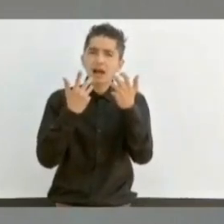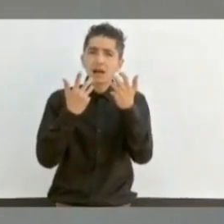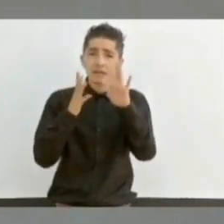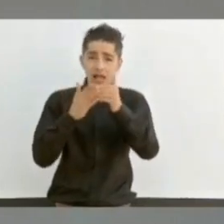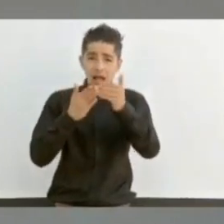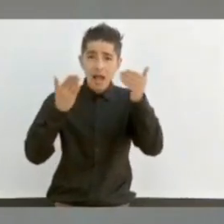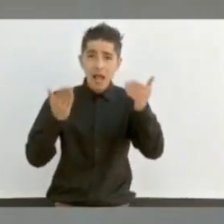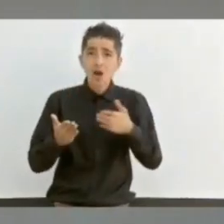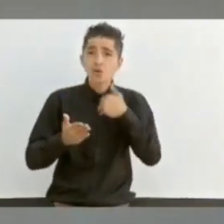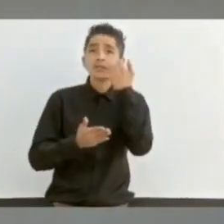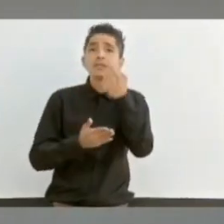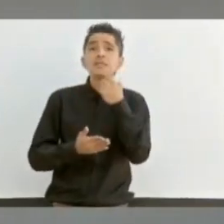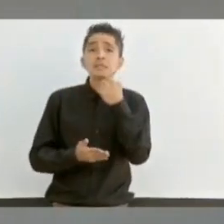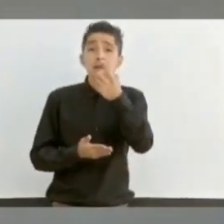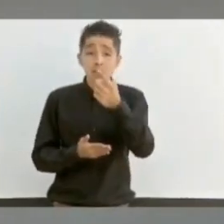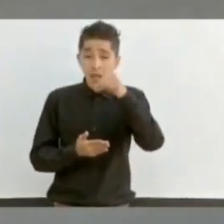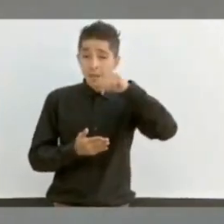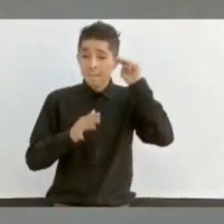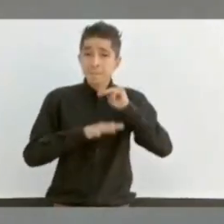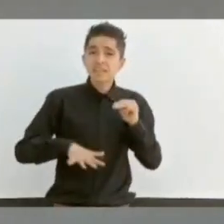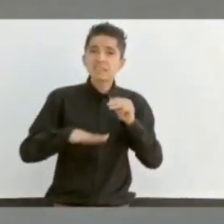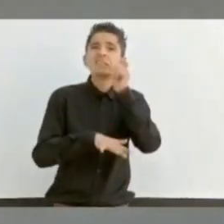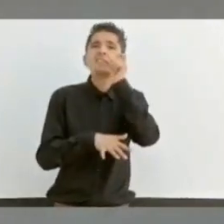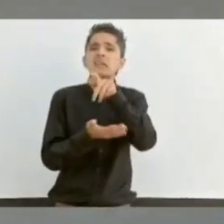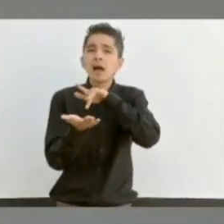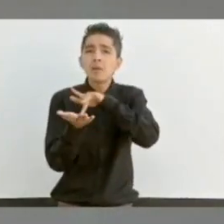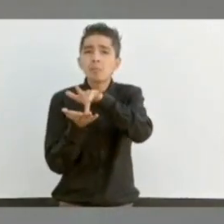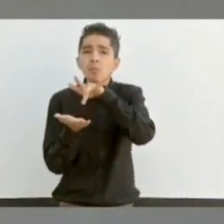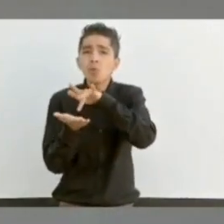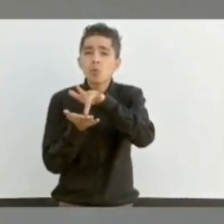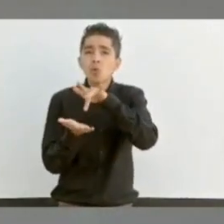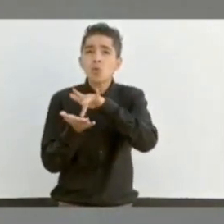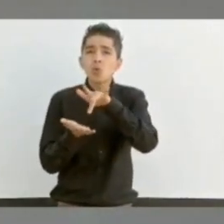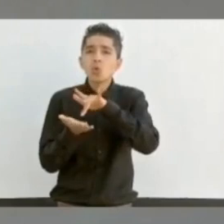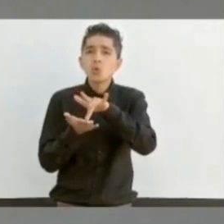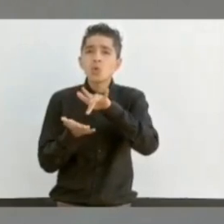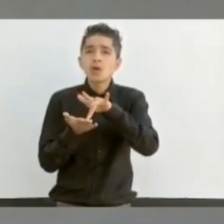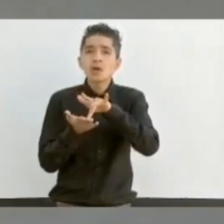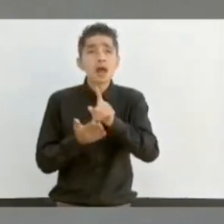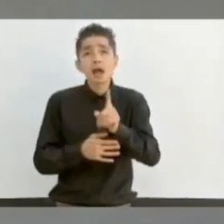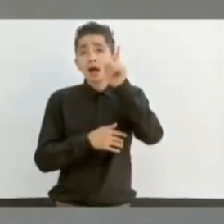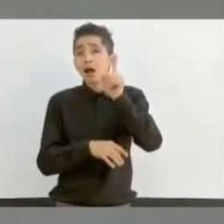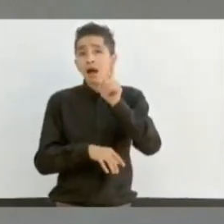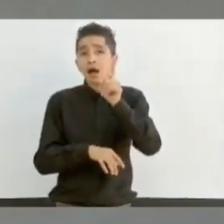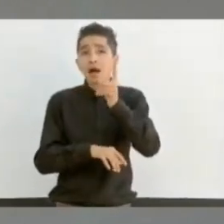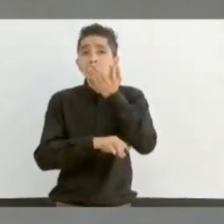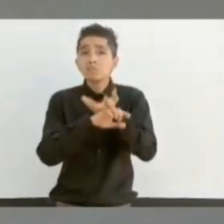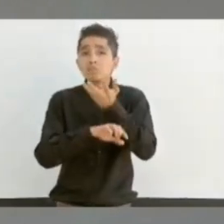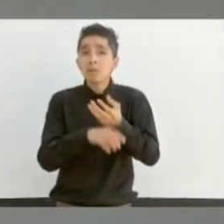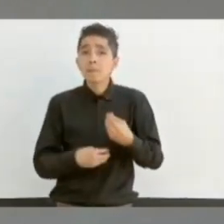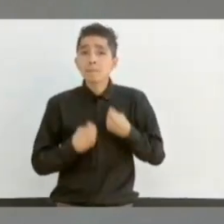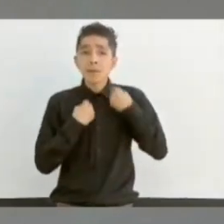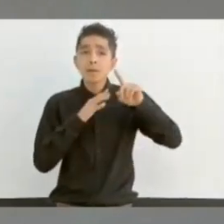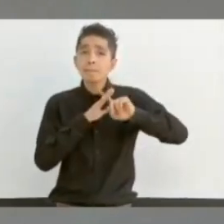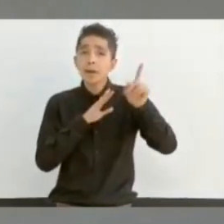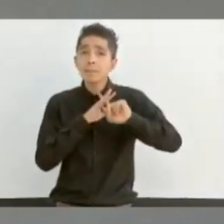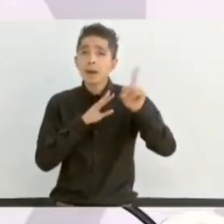destacar aquí en Michoacán: el apoyo de nuestros paisanos